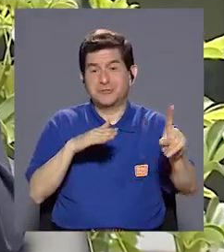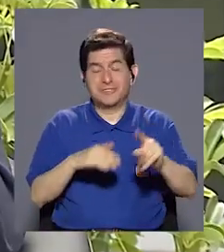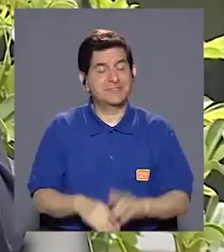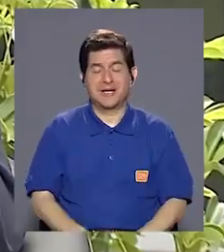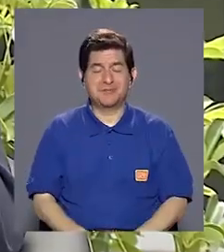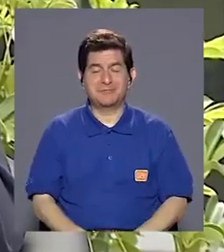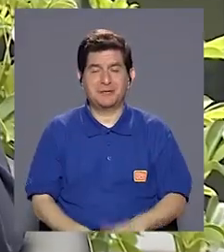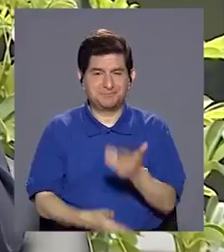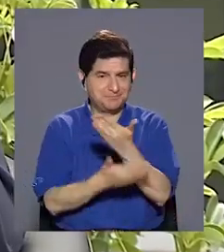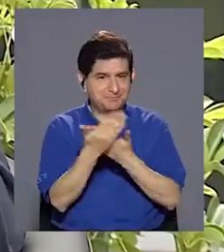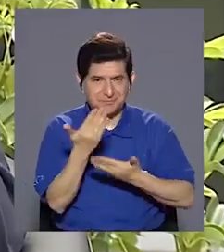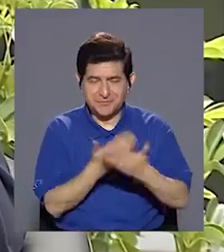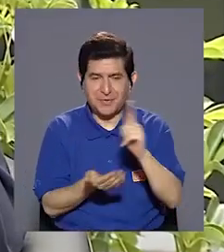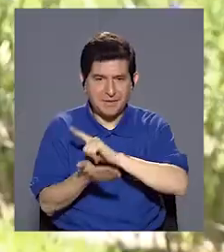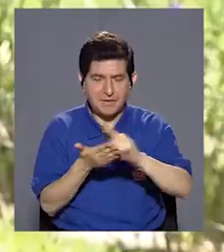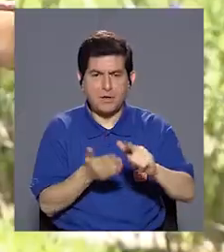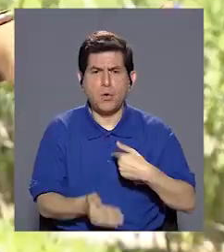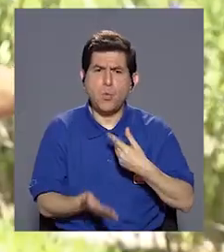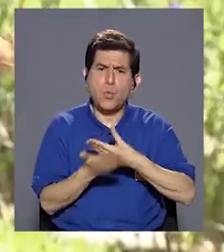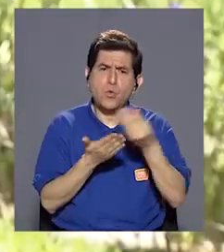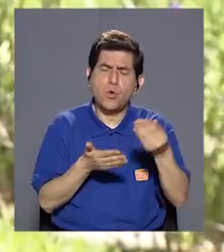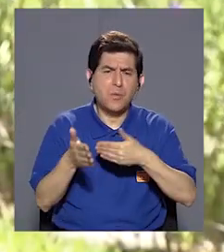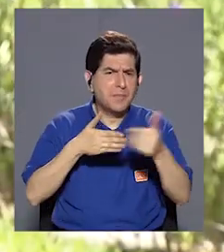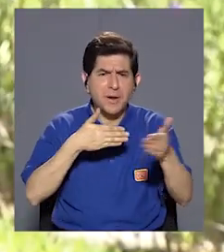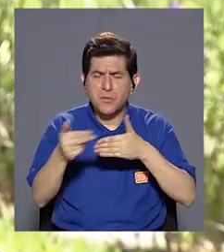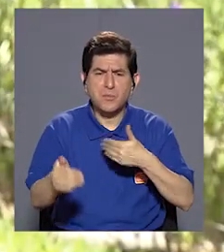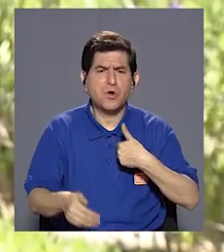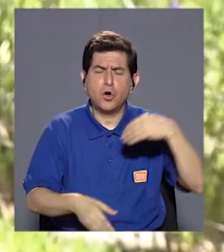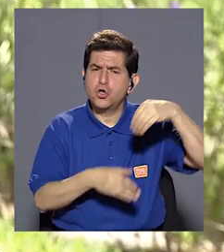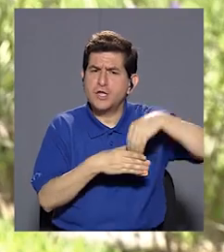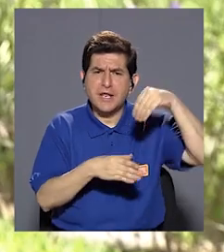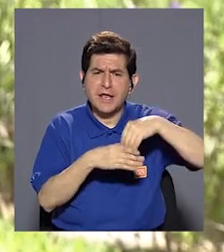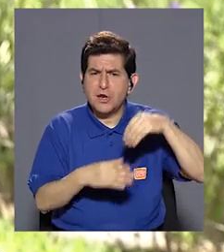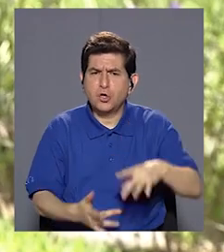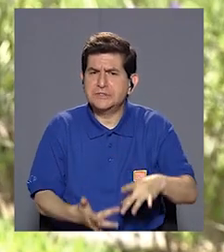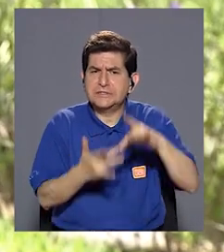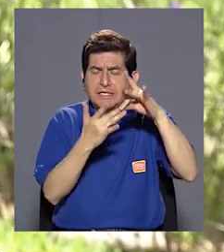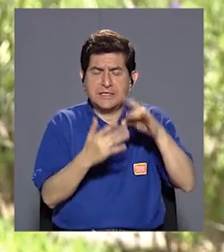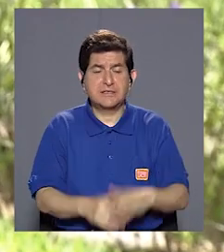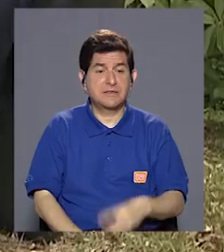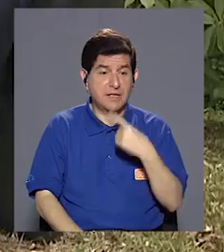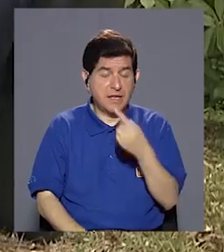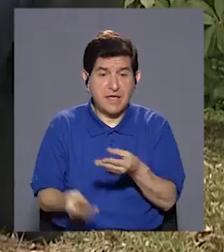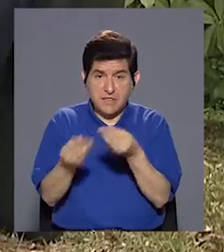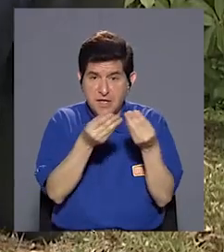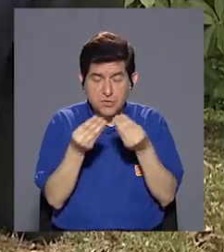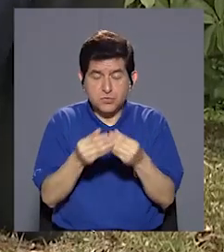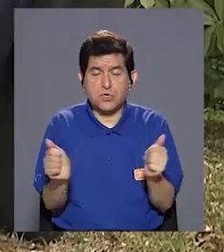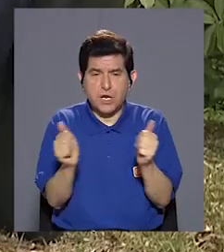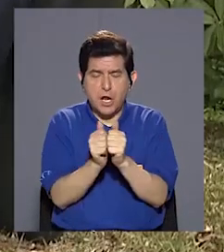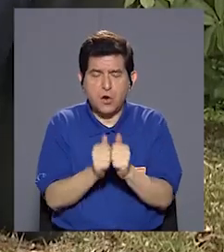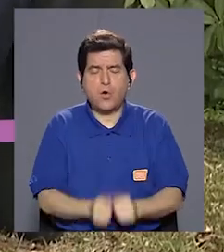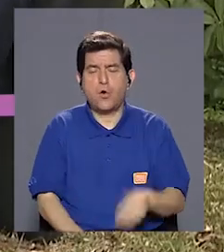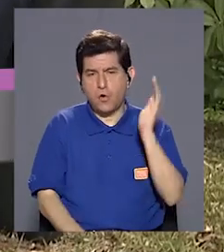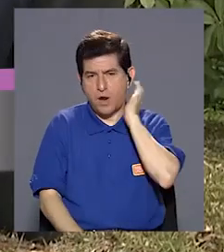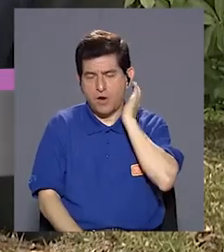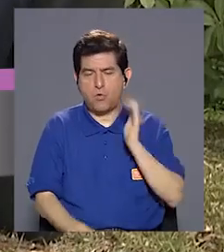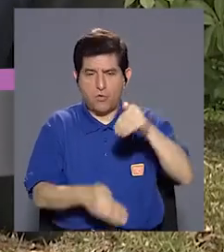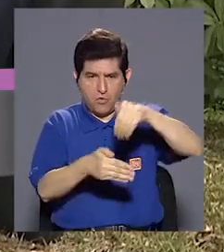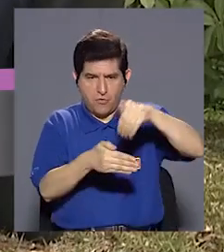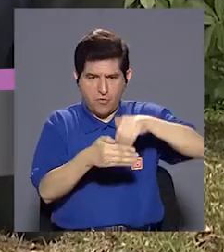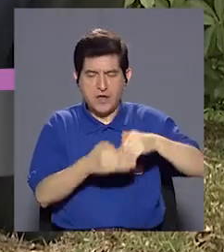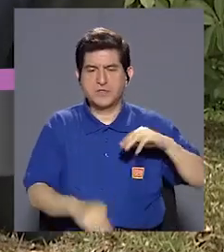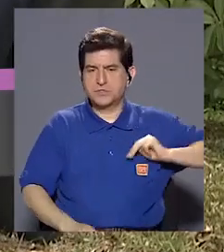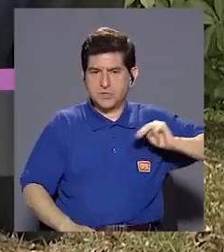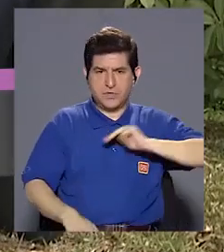de manos. ¿Uno va y compra cualquiera o tiene que tener algún ingrediente específico? No, que diga solución alcohólica con el registro sanitario del